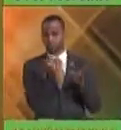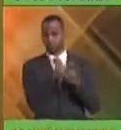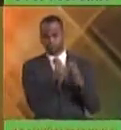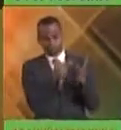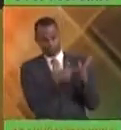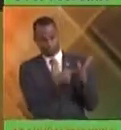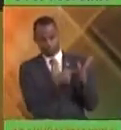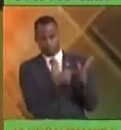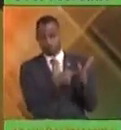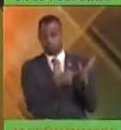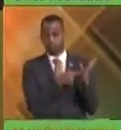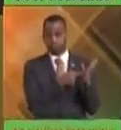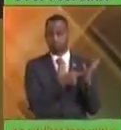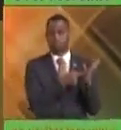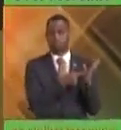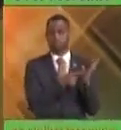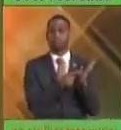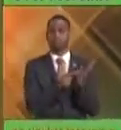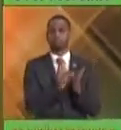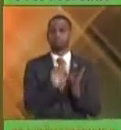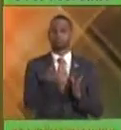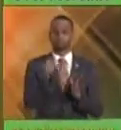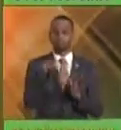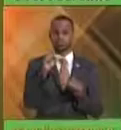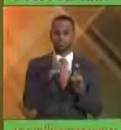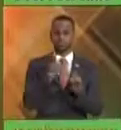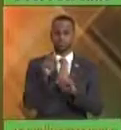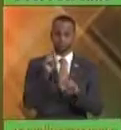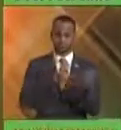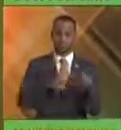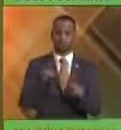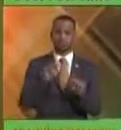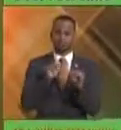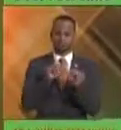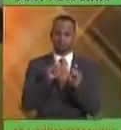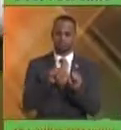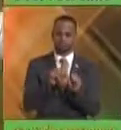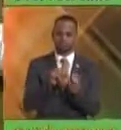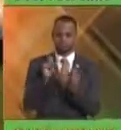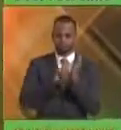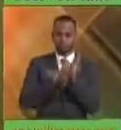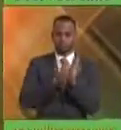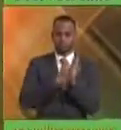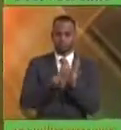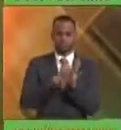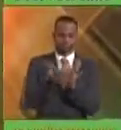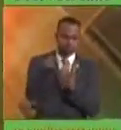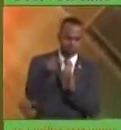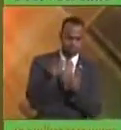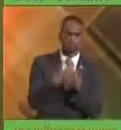lo quitó el año que viene claro evaluando la